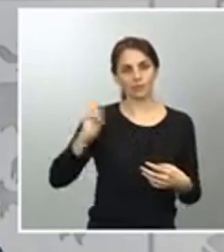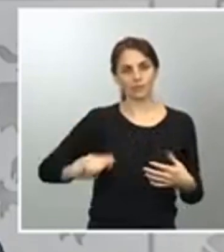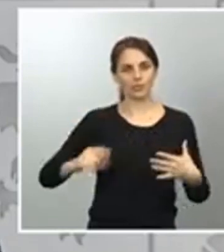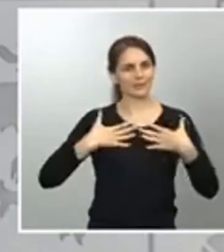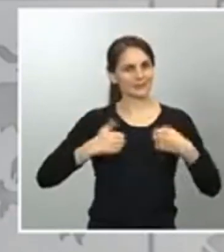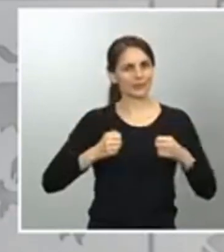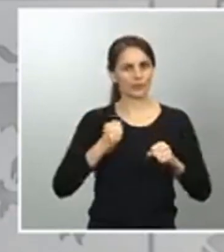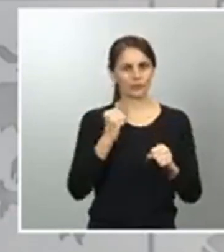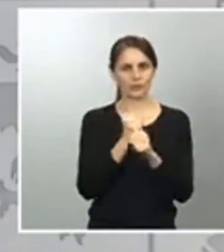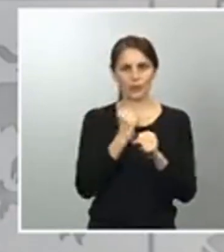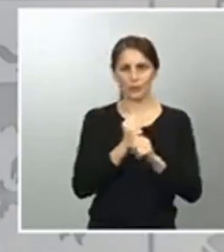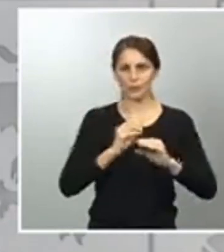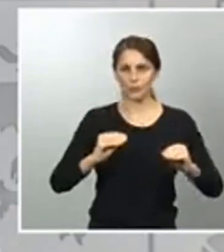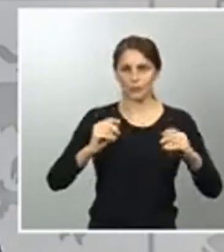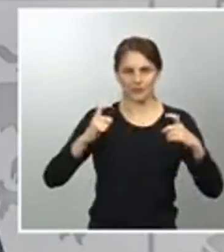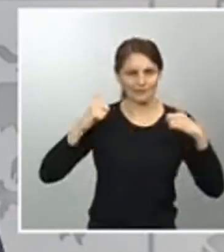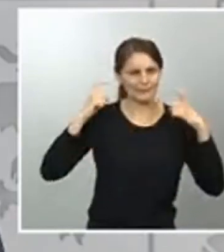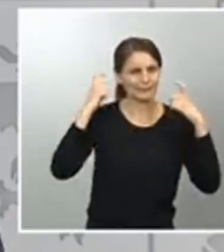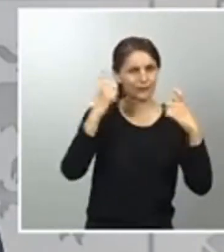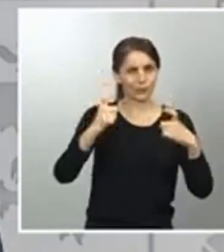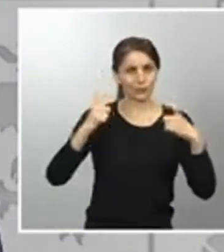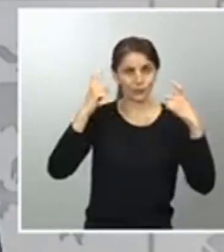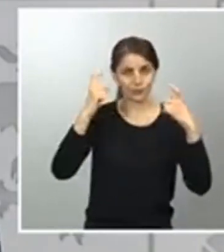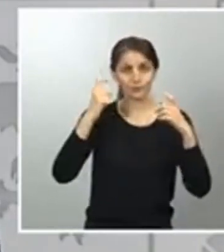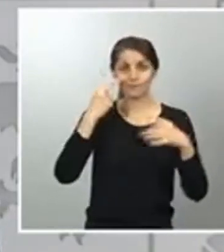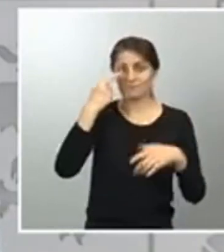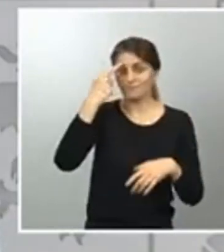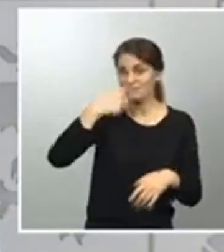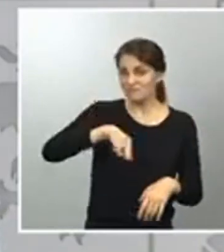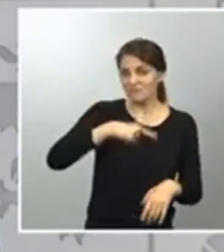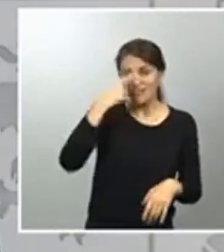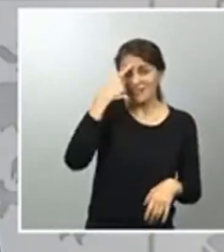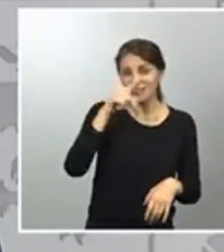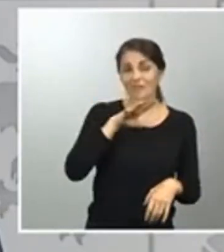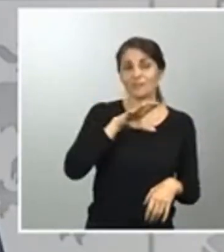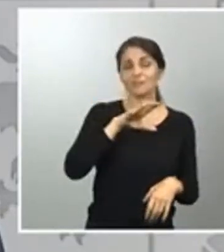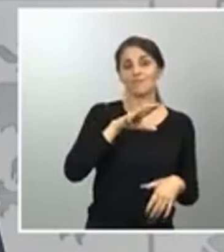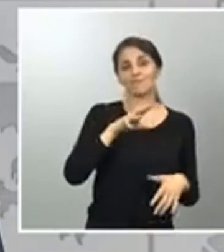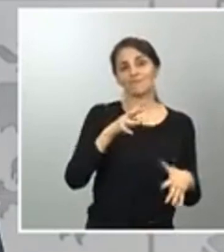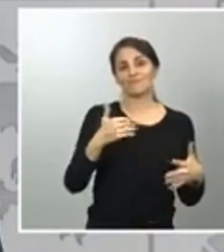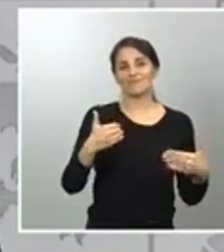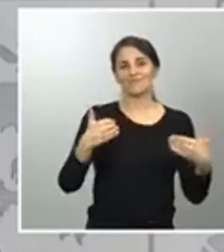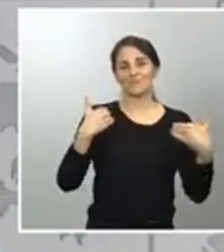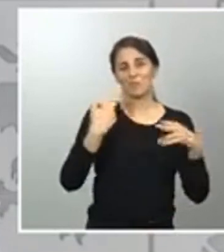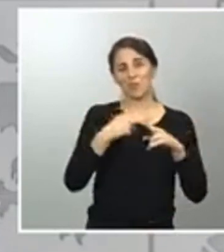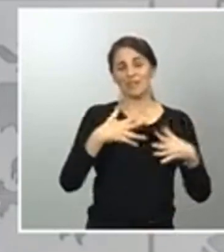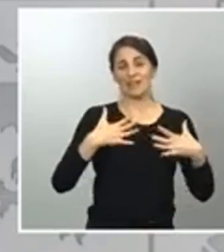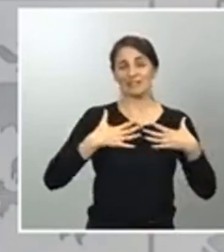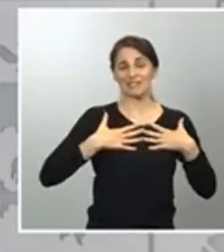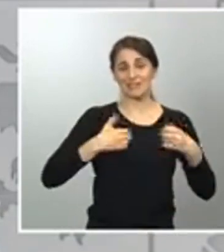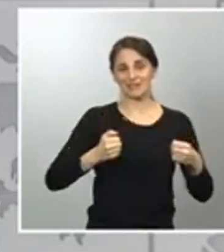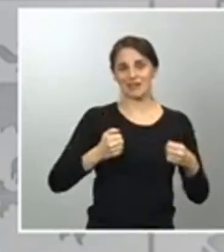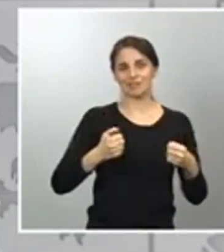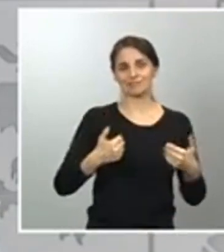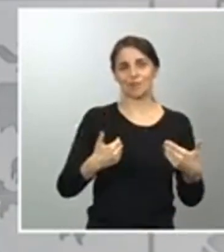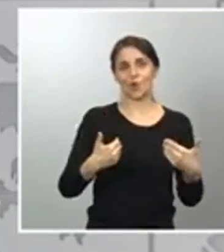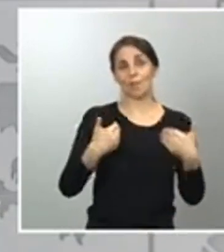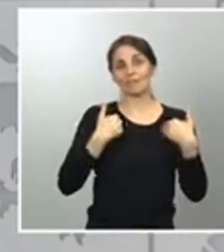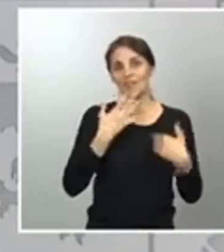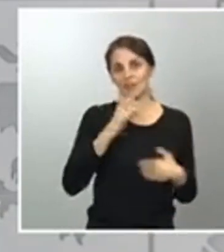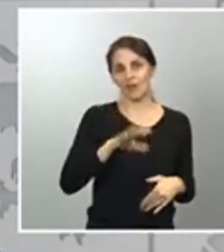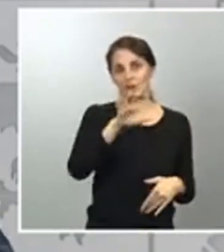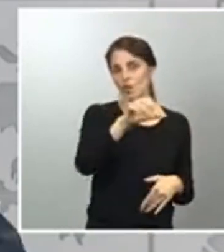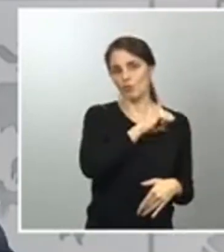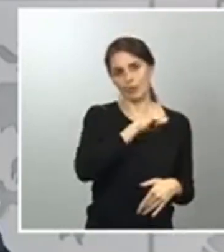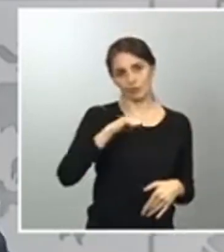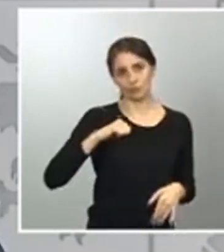las comunidades autónomas quienes tienen competencias sobre las políticas sanitarias y también, lógicamente, sobre el personal, sobre los profesionales